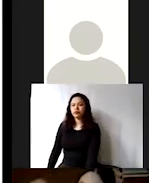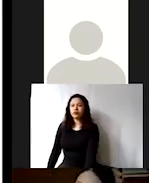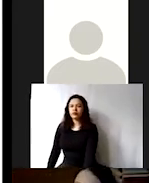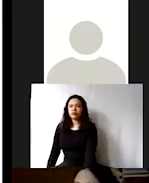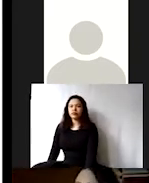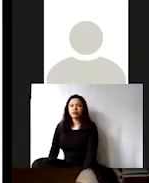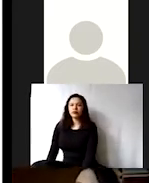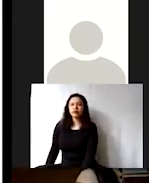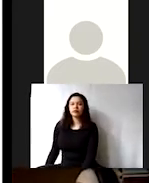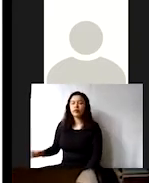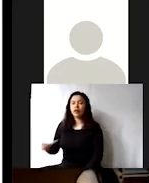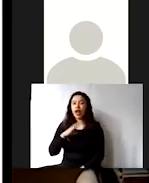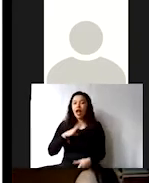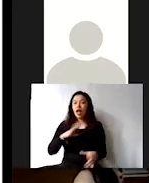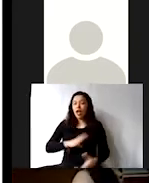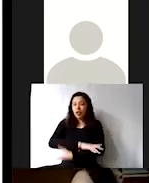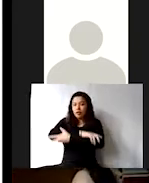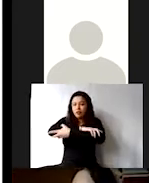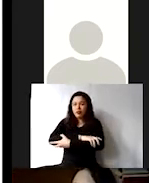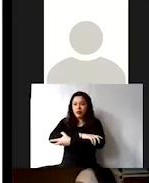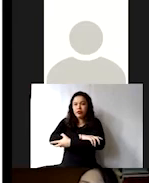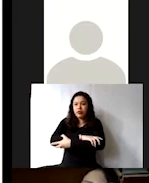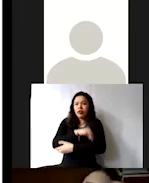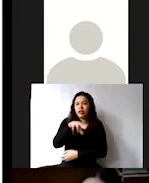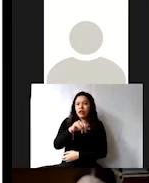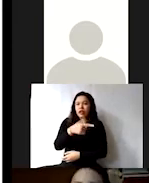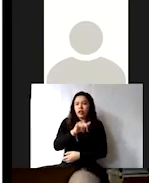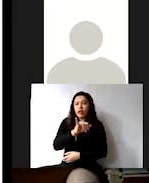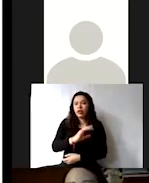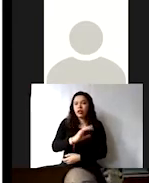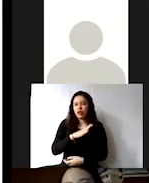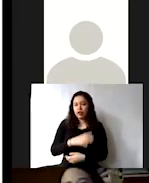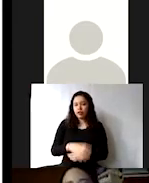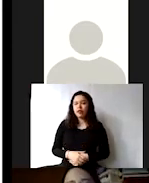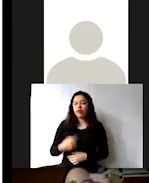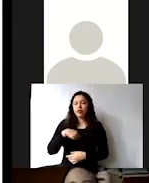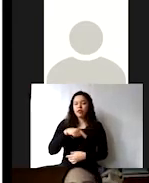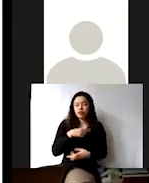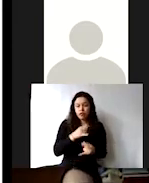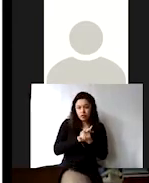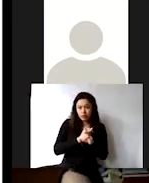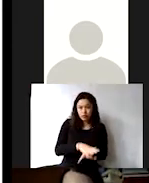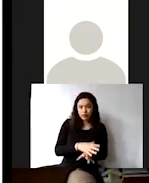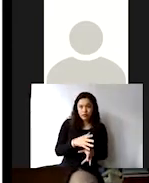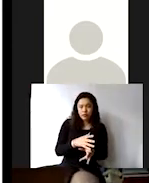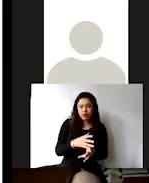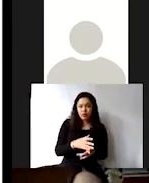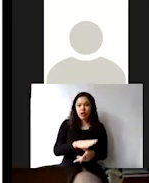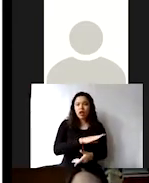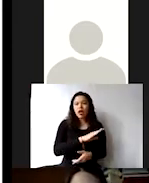alianza, vamos a llamarla de esta manera, con el INEGI, en donde les proporcionamos toda la morbilidad